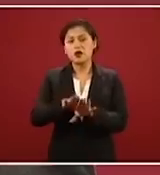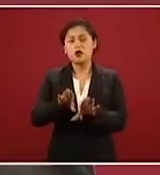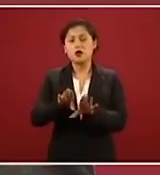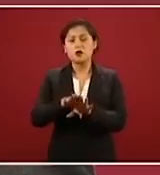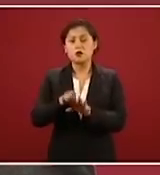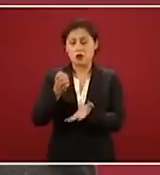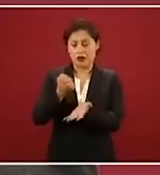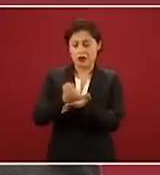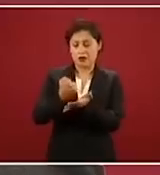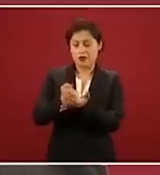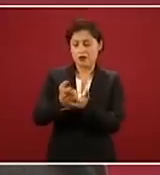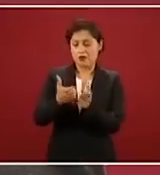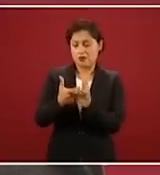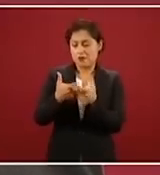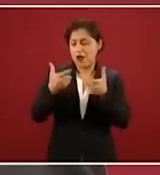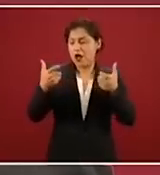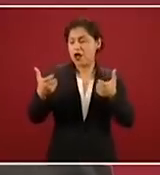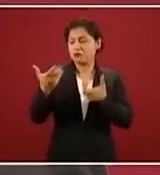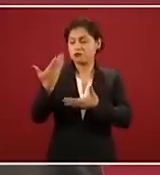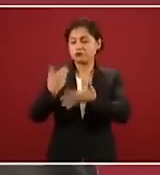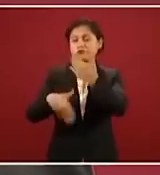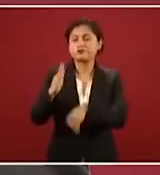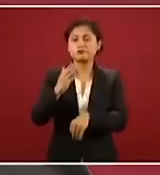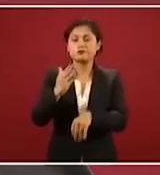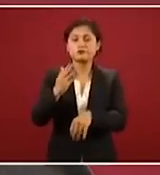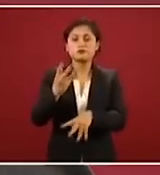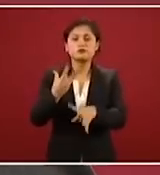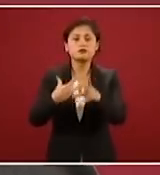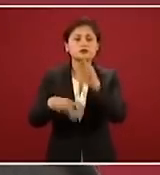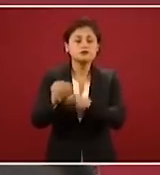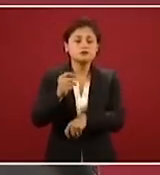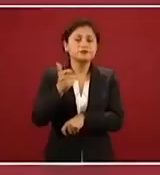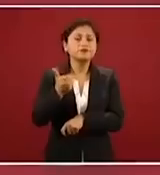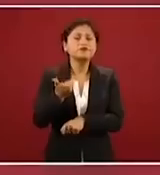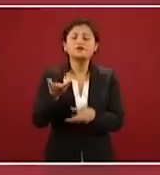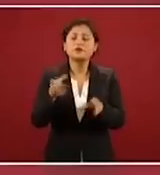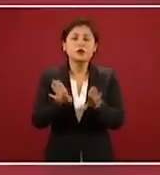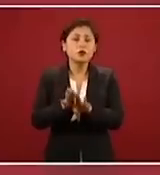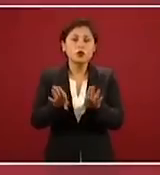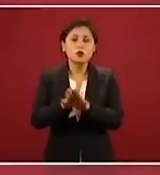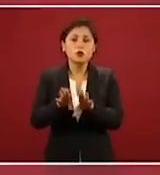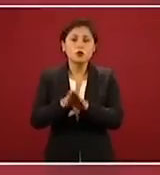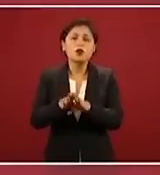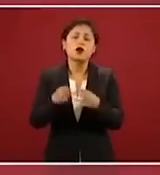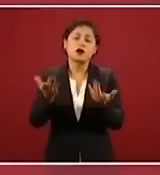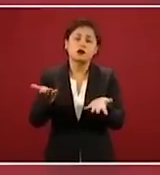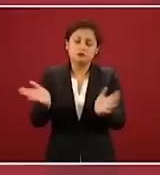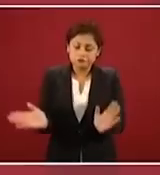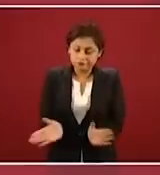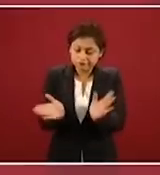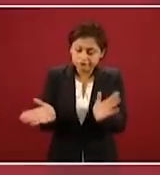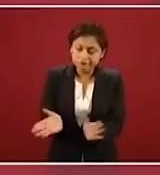económico y en poco tiempo es el impulso a la industria de la construcción.